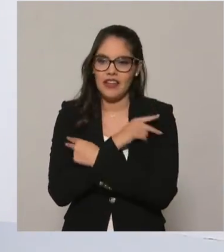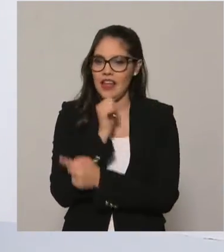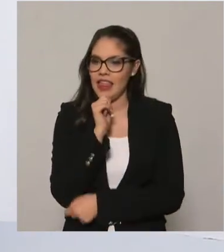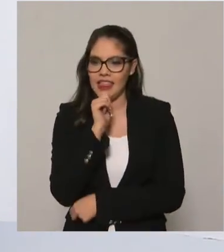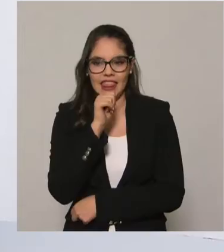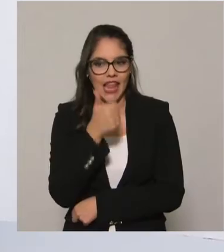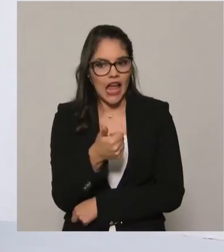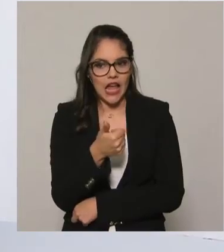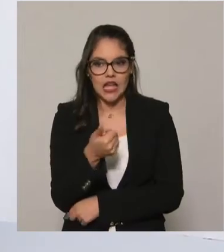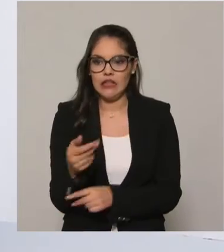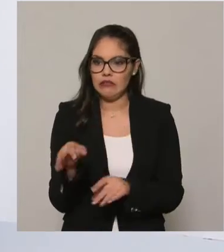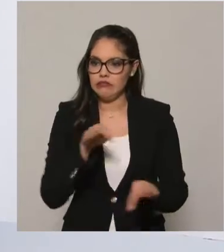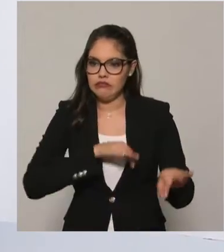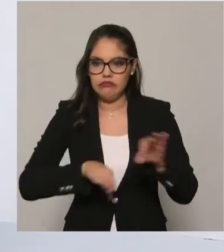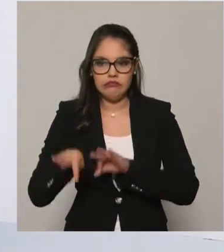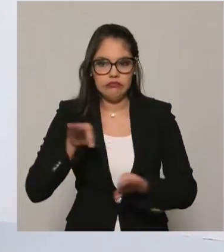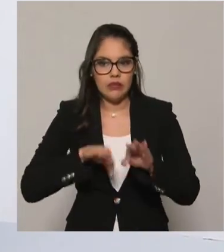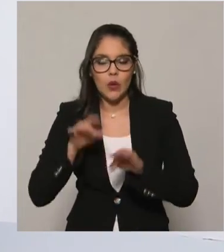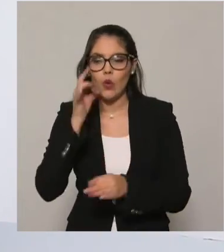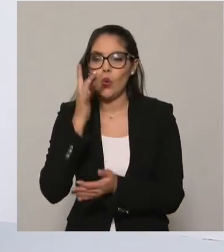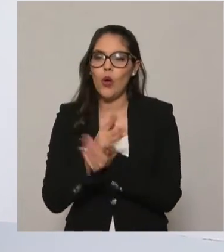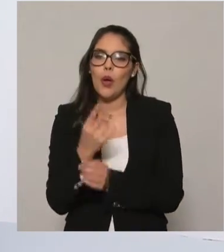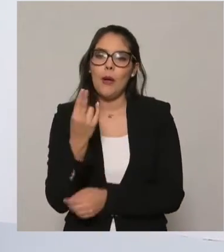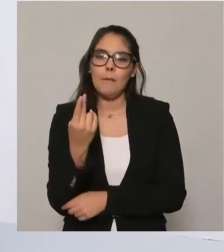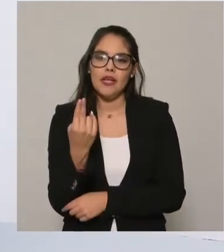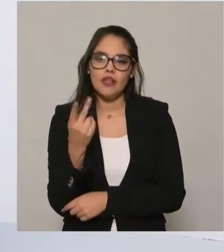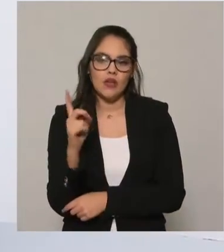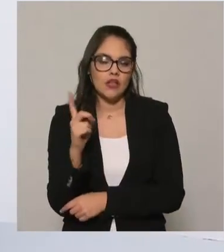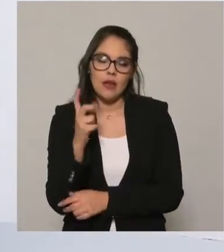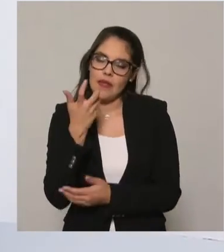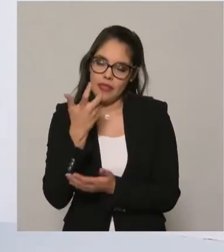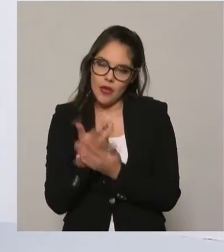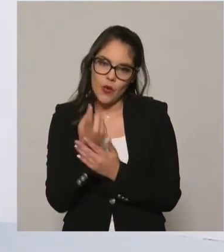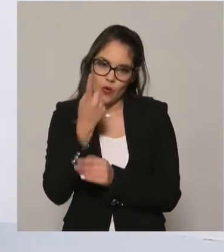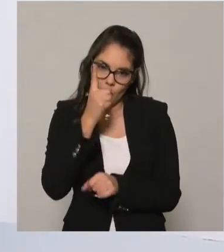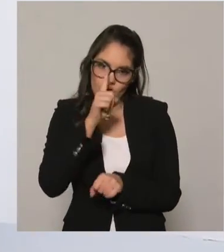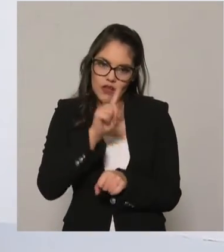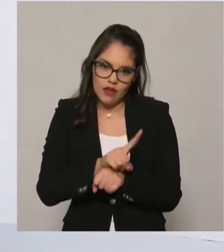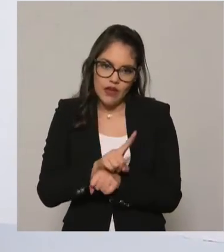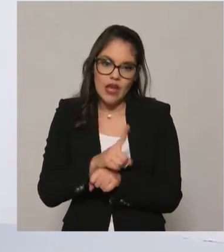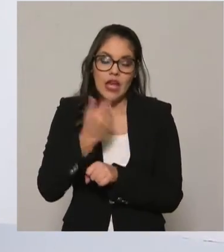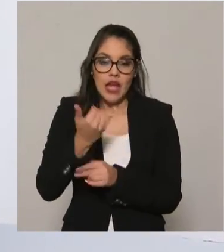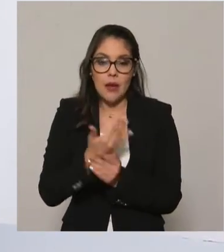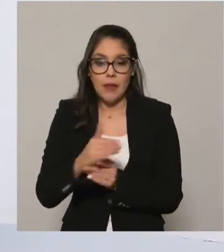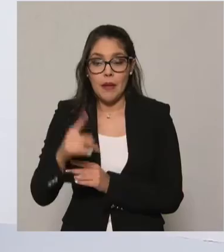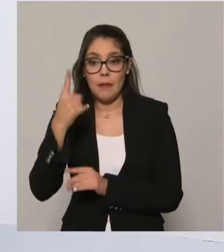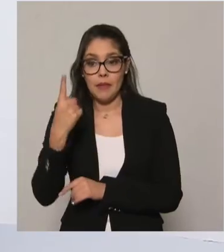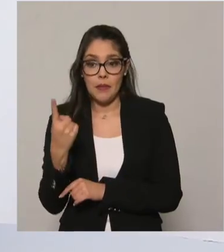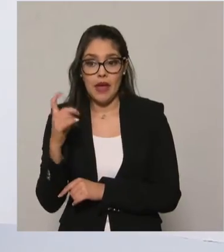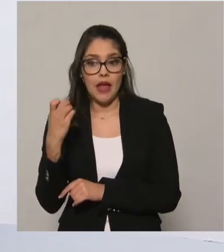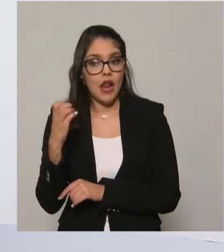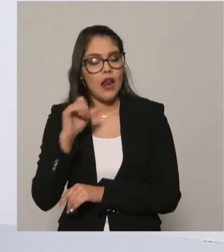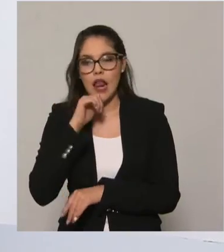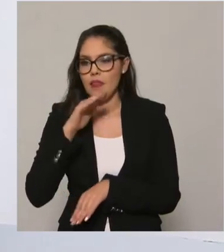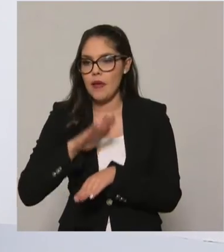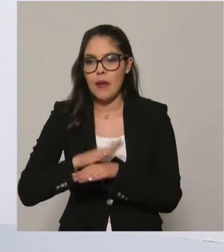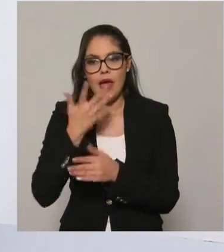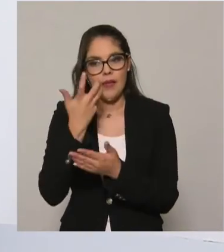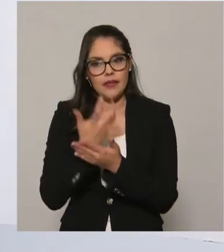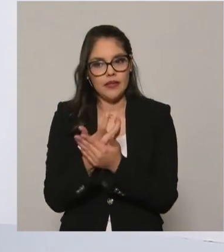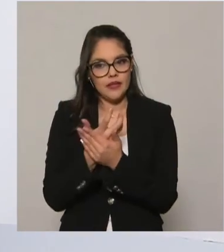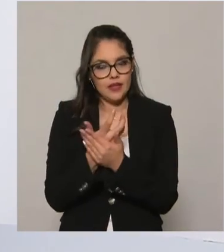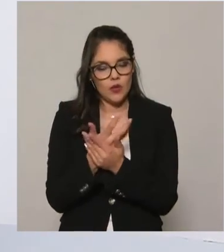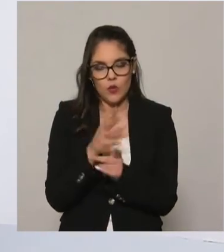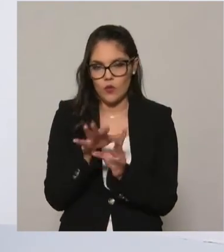que ella solo estará ausente el 25 de diciembre y el 1 de enero serán los únicos días que se tome de